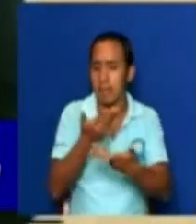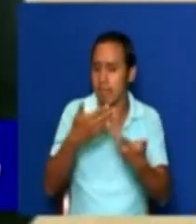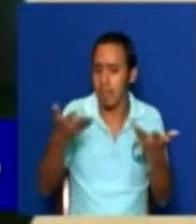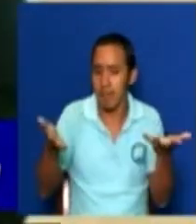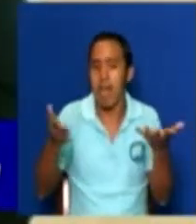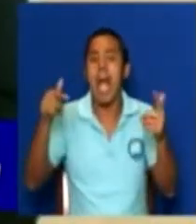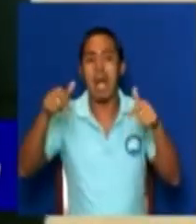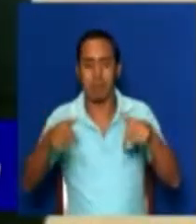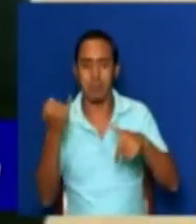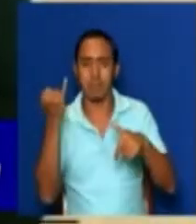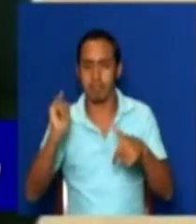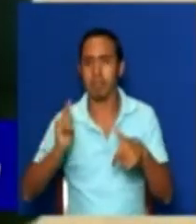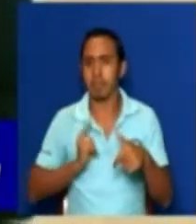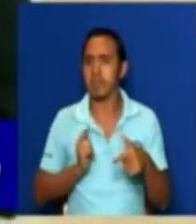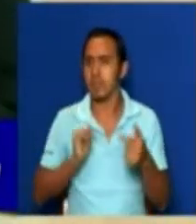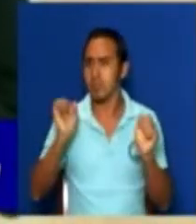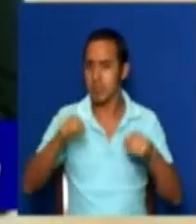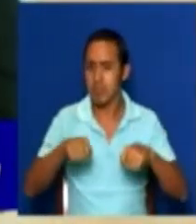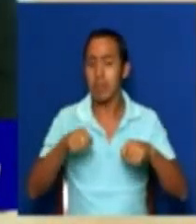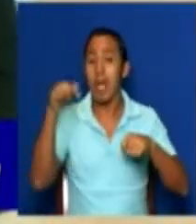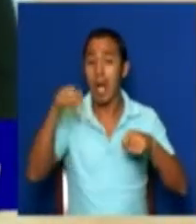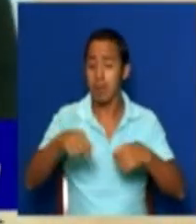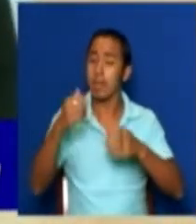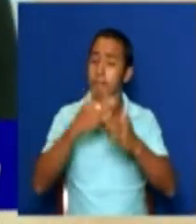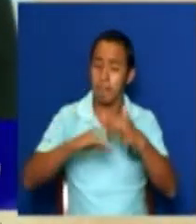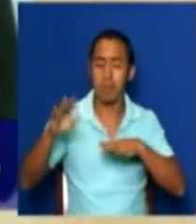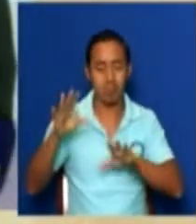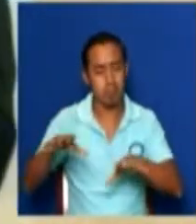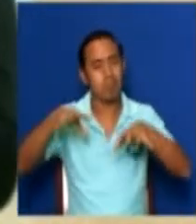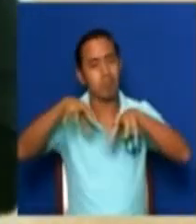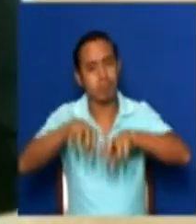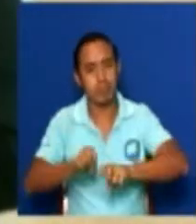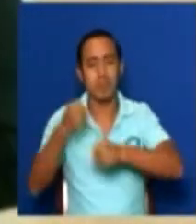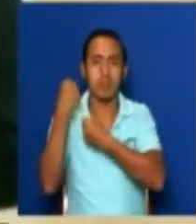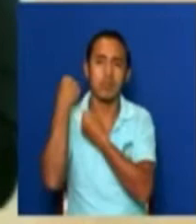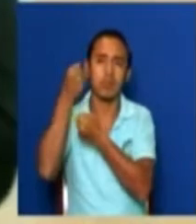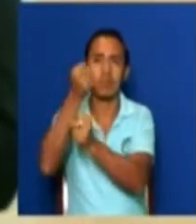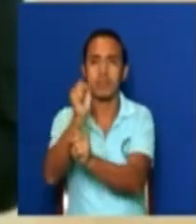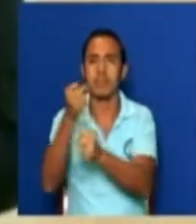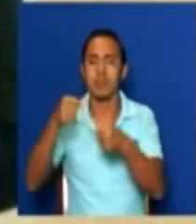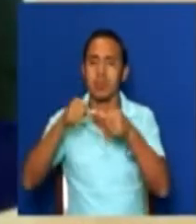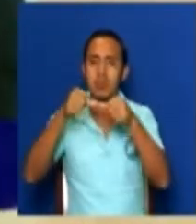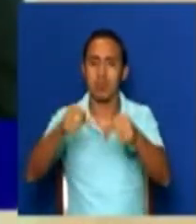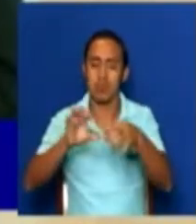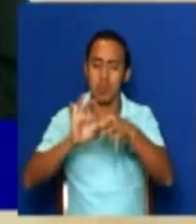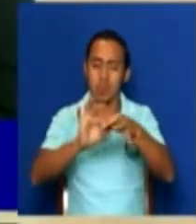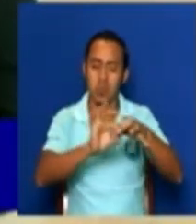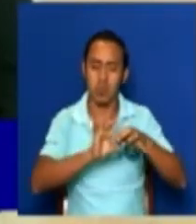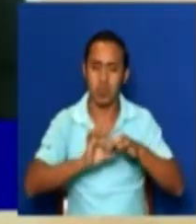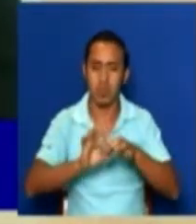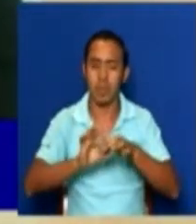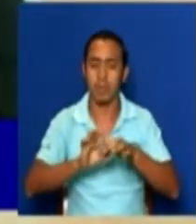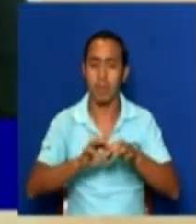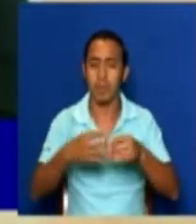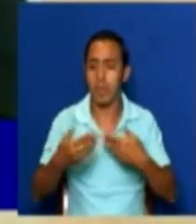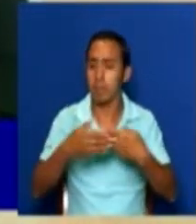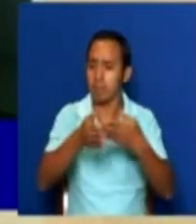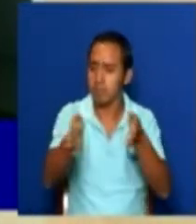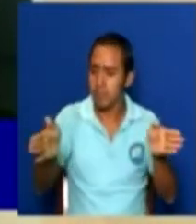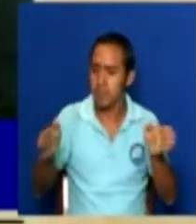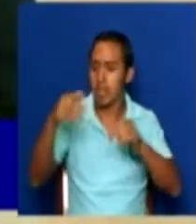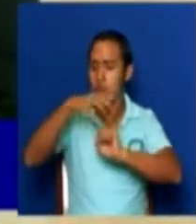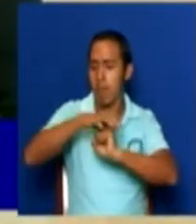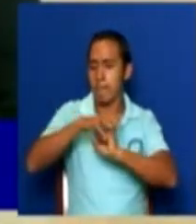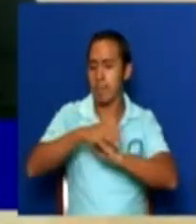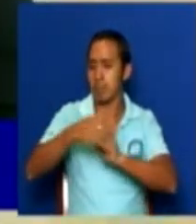espacio, ahora ya lo tenemos, tenemos que empoderarnos, seguir unidos y avanzar. Las puertas de la Comisión Laboral